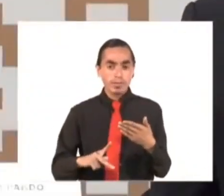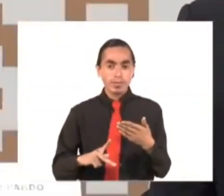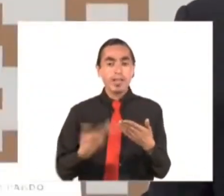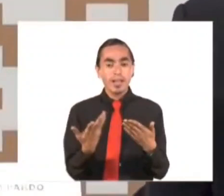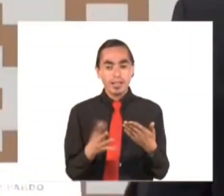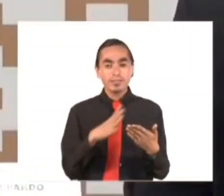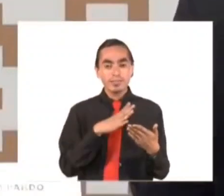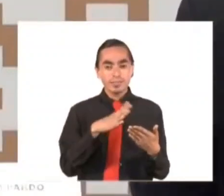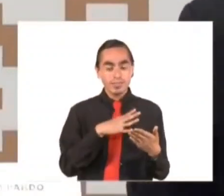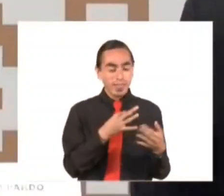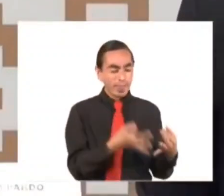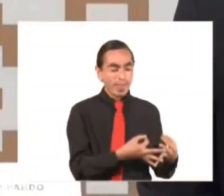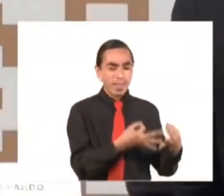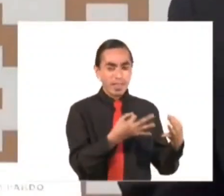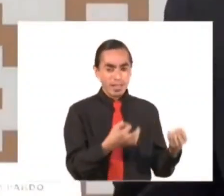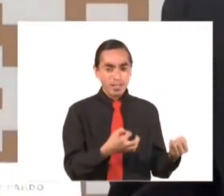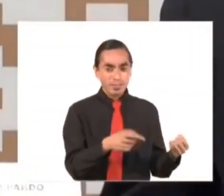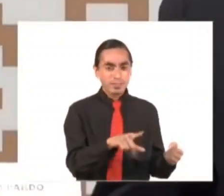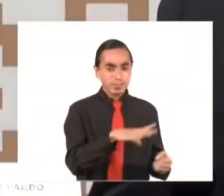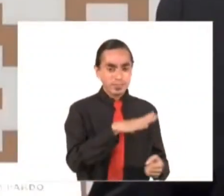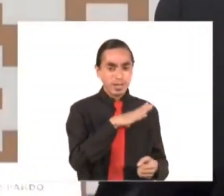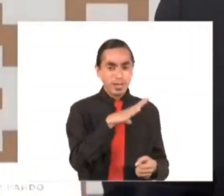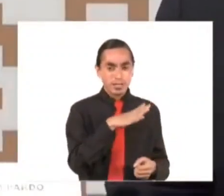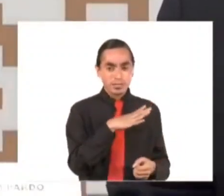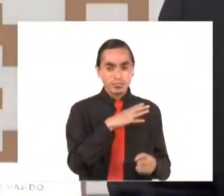territorial y el programa